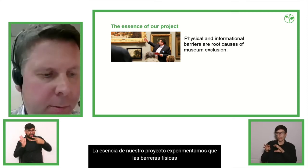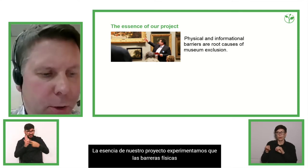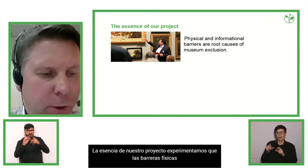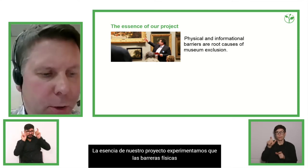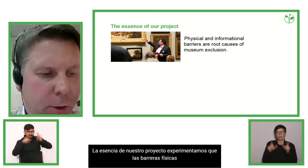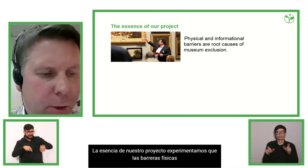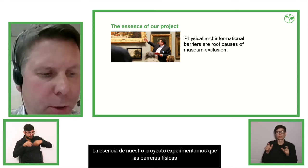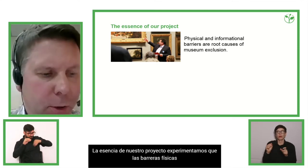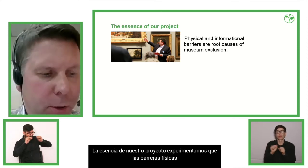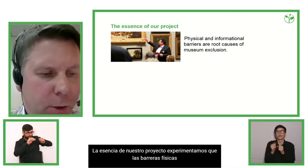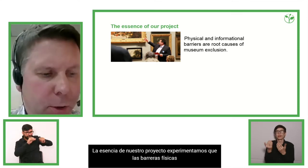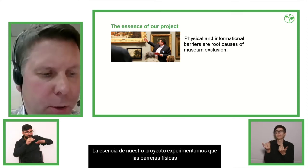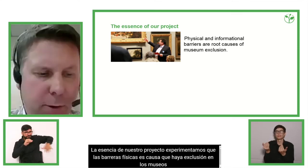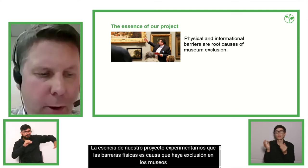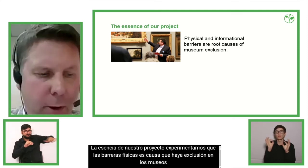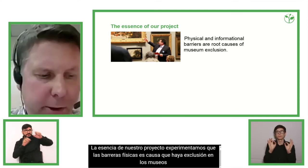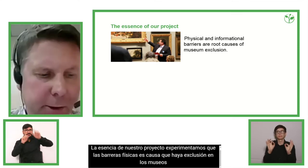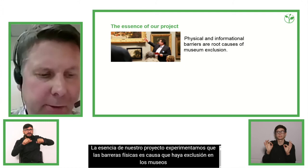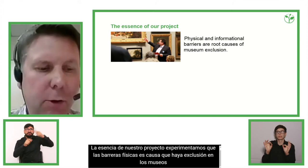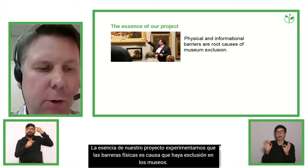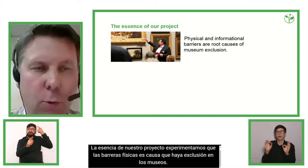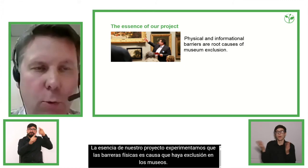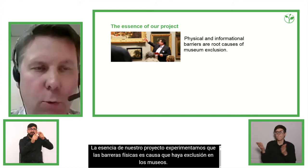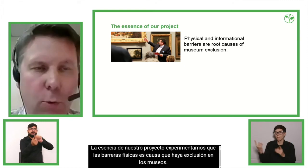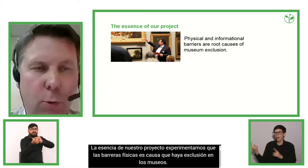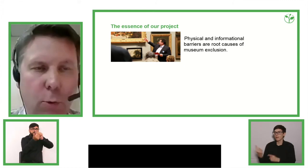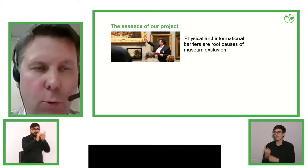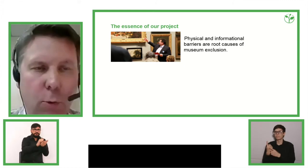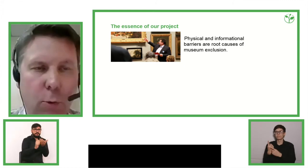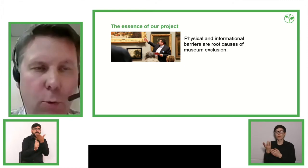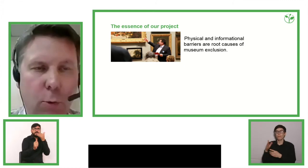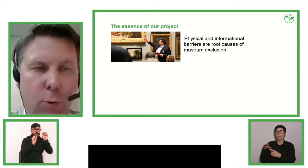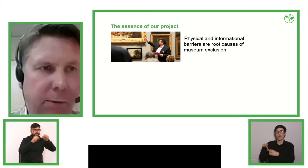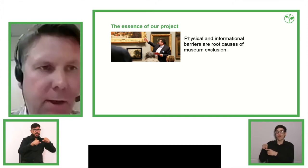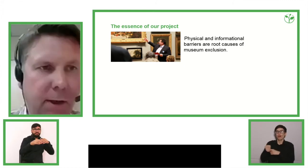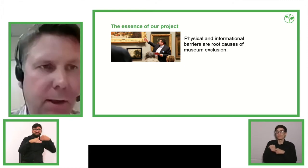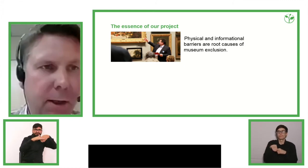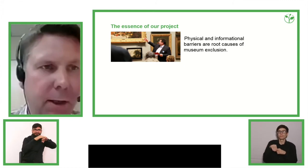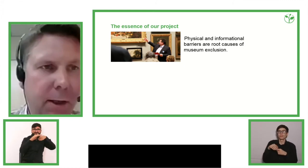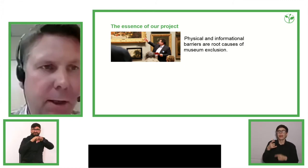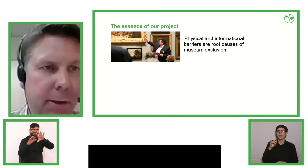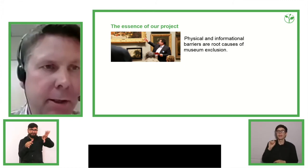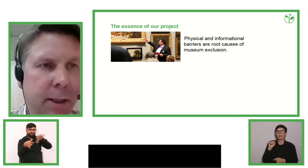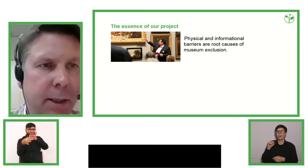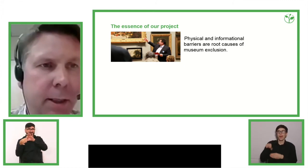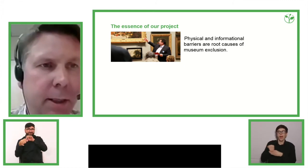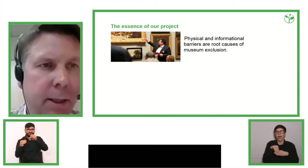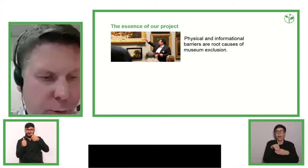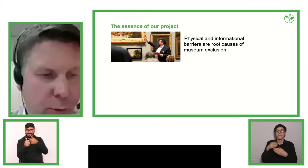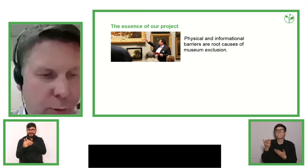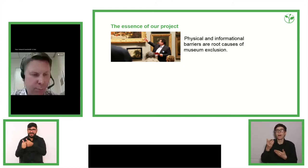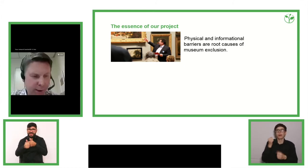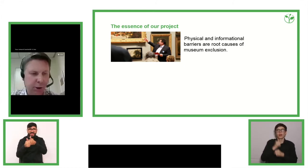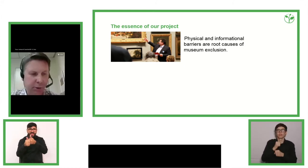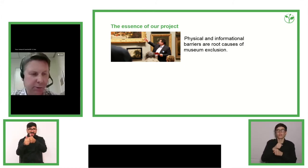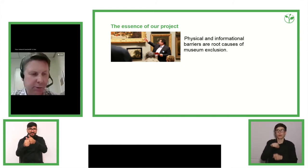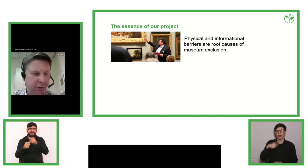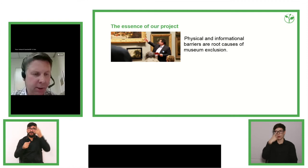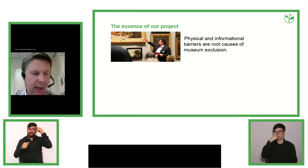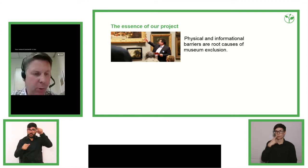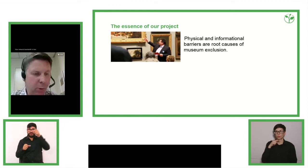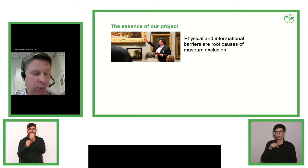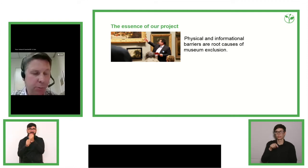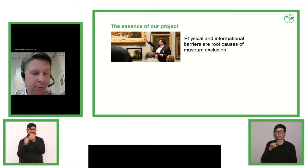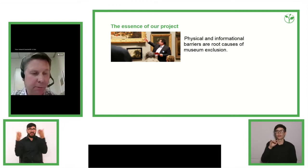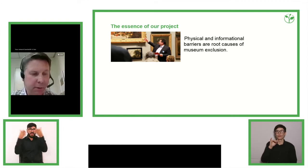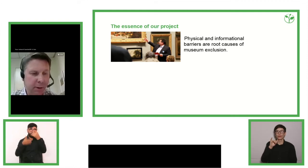como embajadores de inclusión o monitores de inclusión cultural para trabajar en el museo. Como ven ustedes